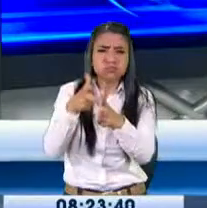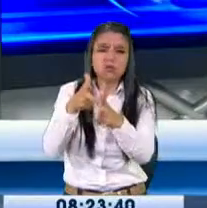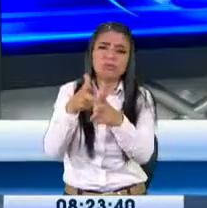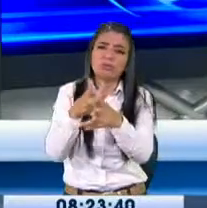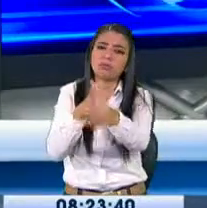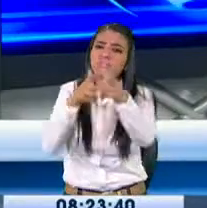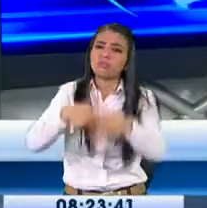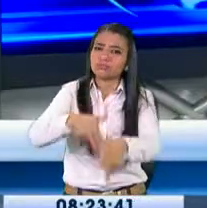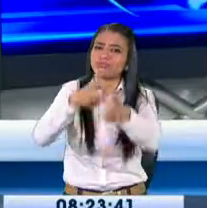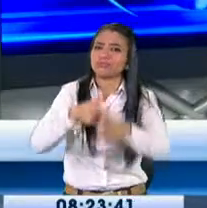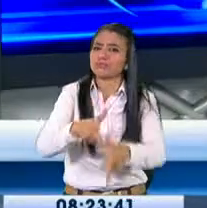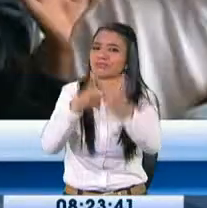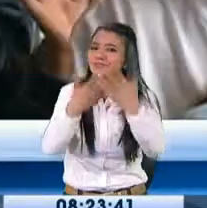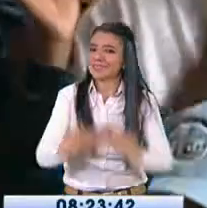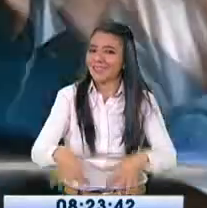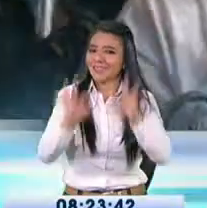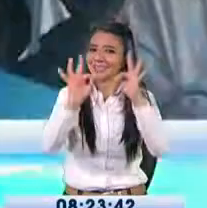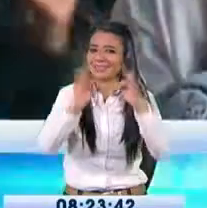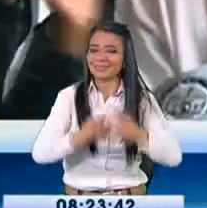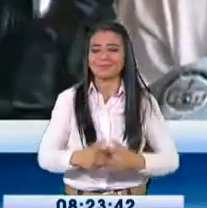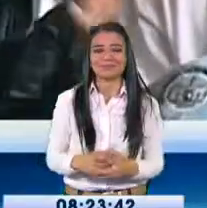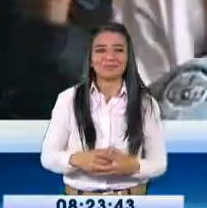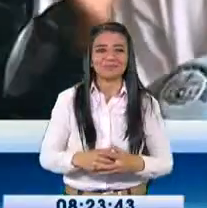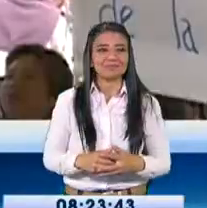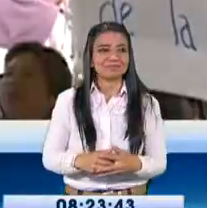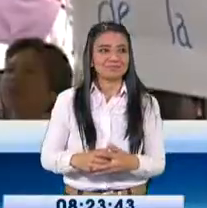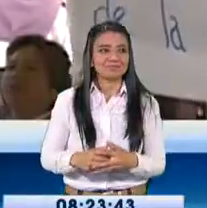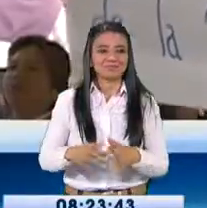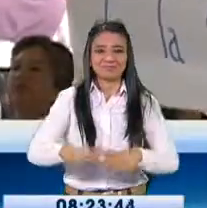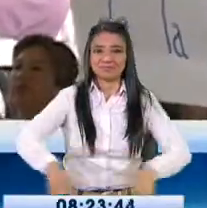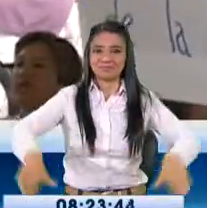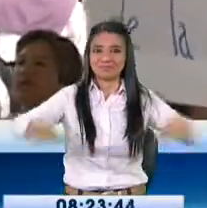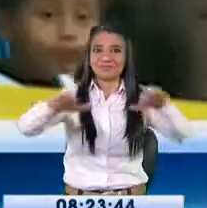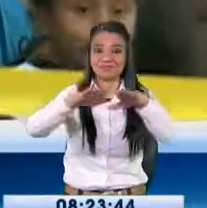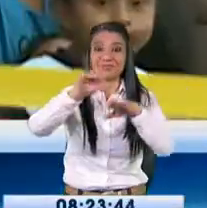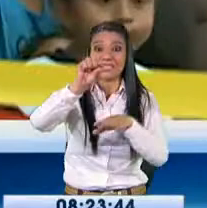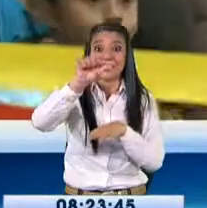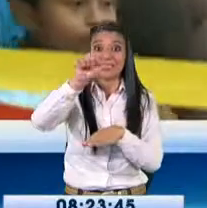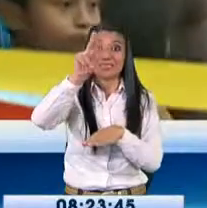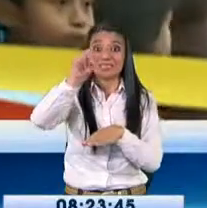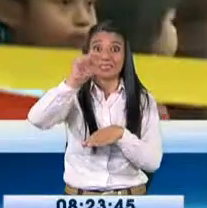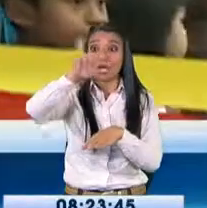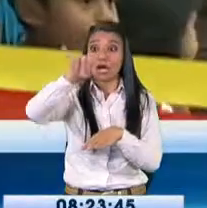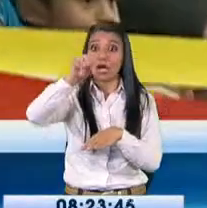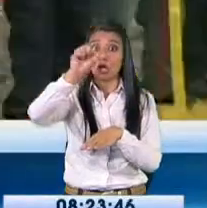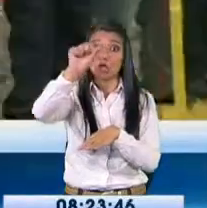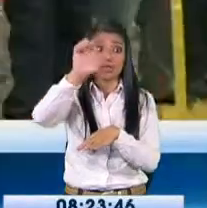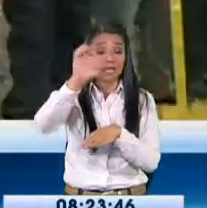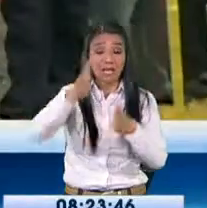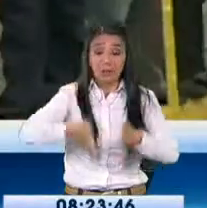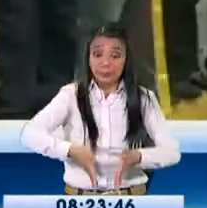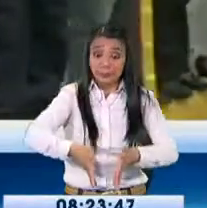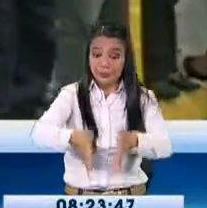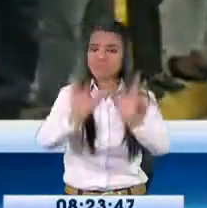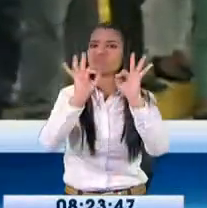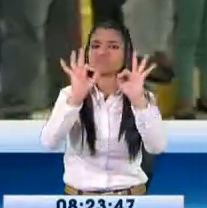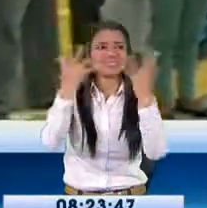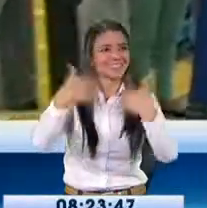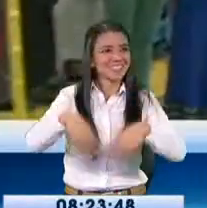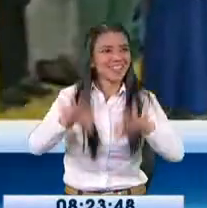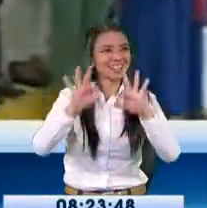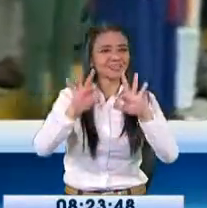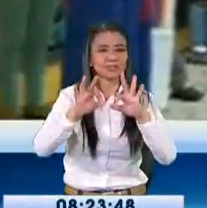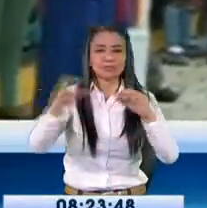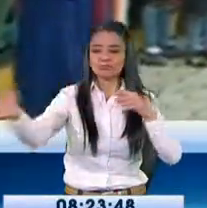descongestionar la vía principal. Con gran alegría, los moradores del barrio San José recibieron la vía Manuel Burbano, la misma que conectará